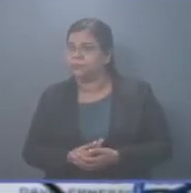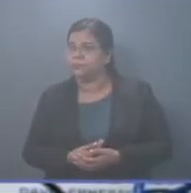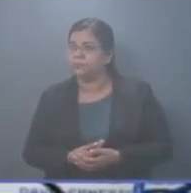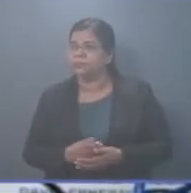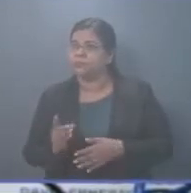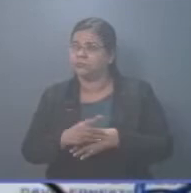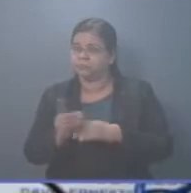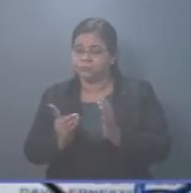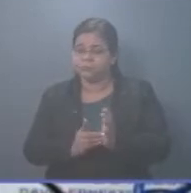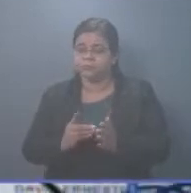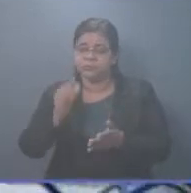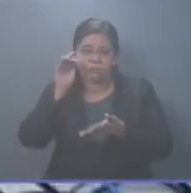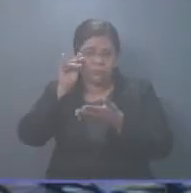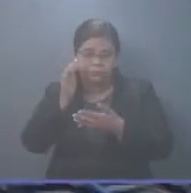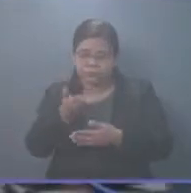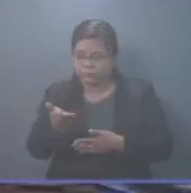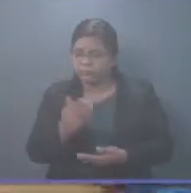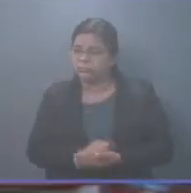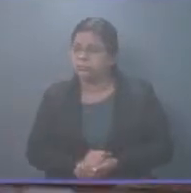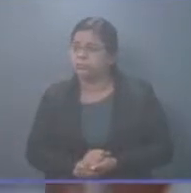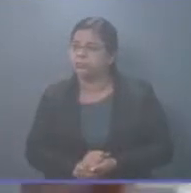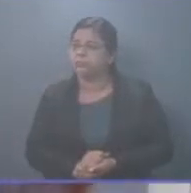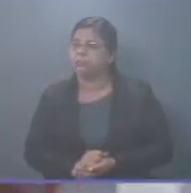diputada Romero tiene la palabra.